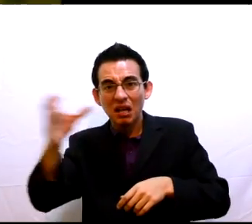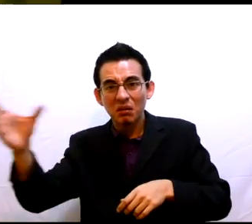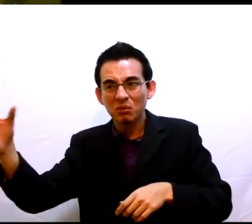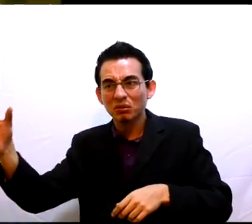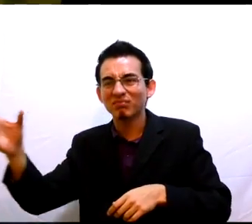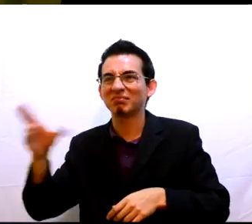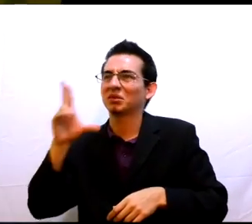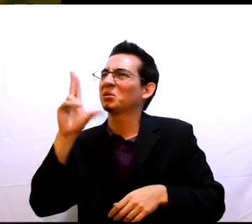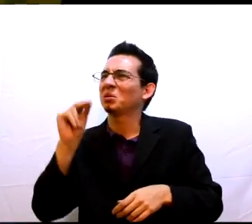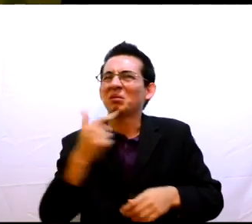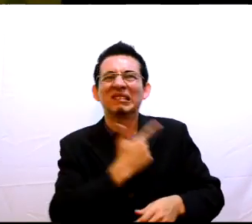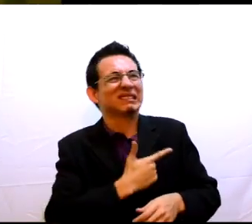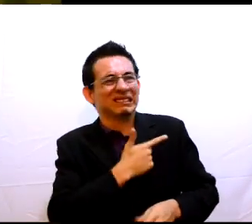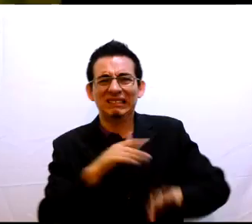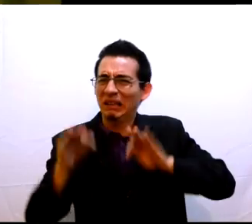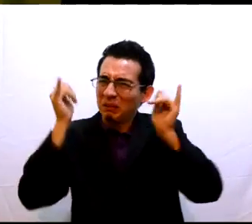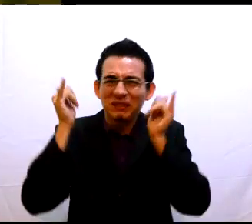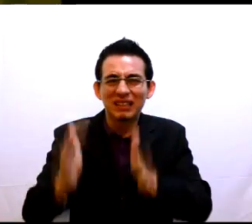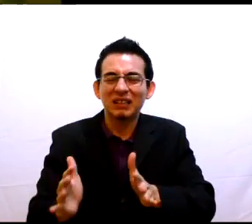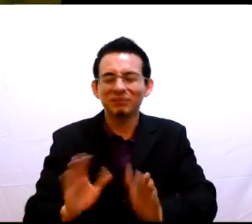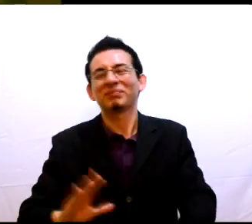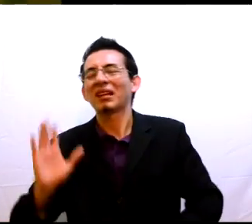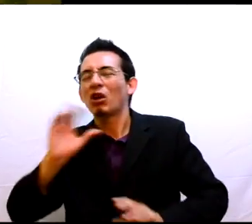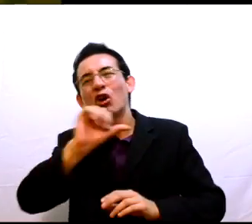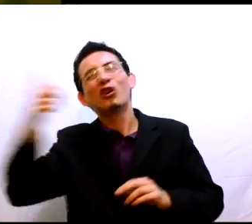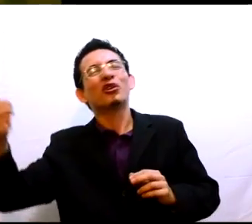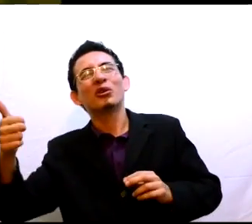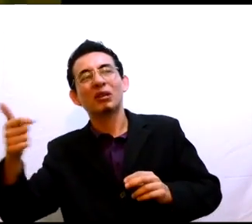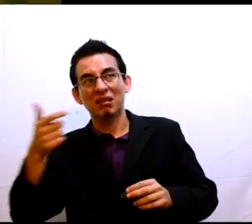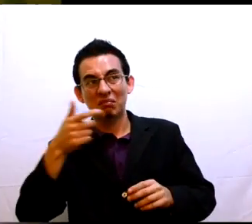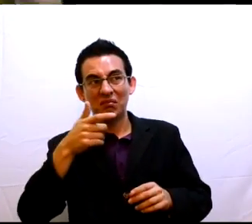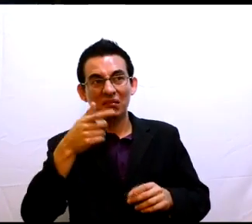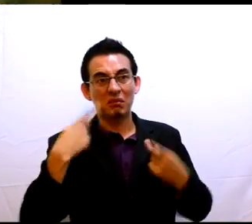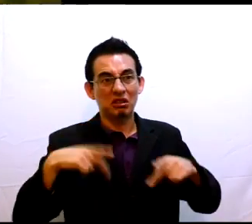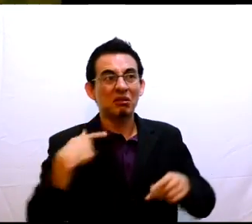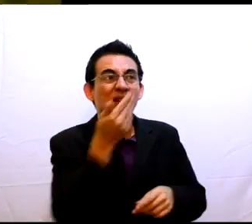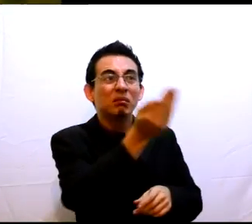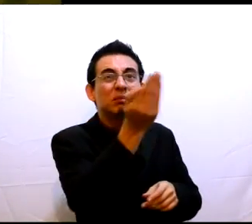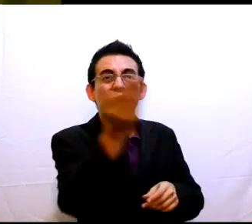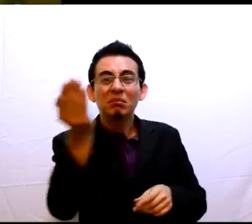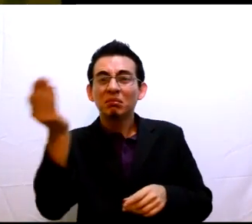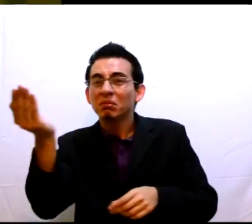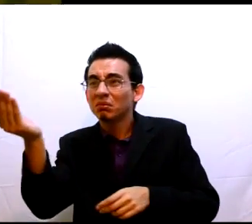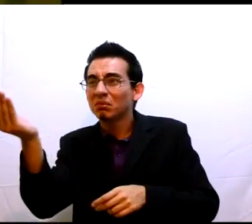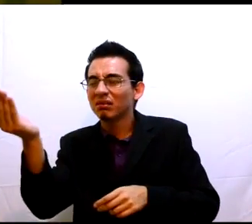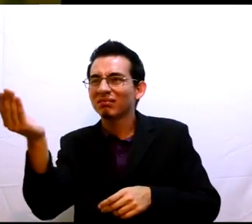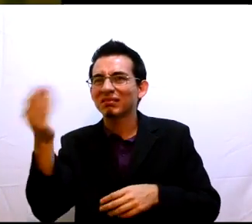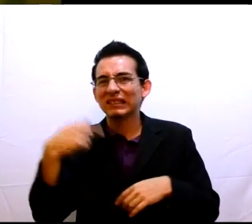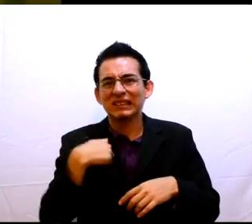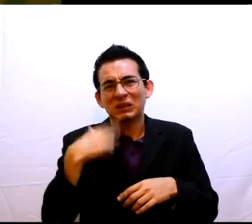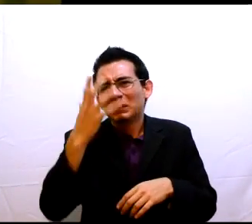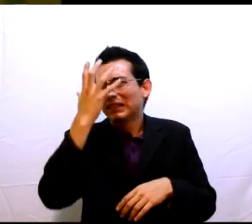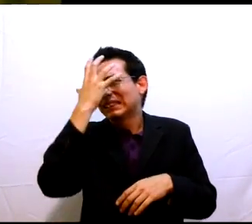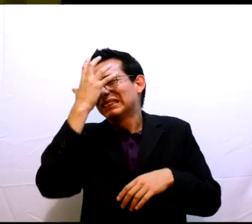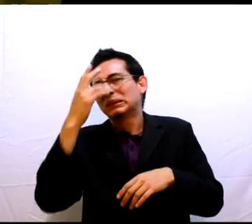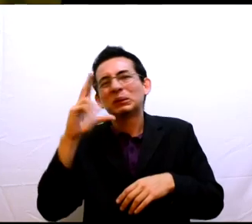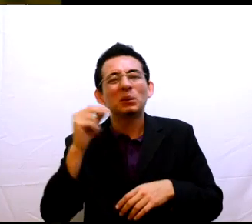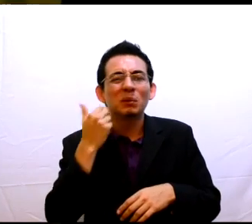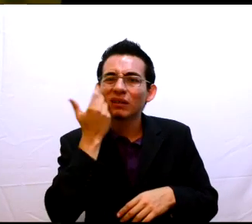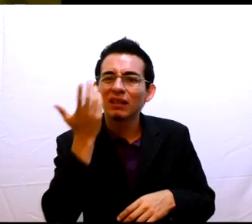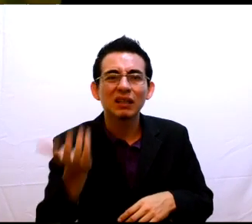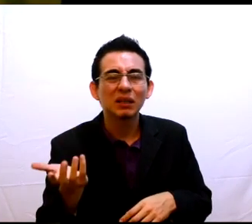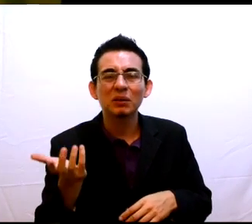duro para mí ese trabajo mendigar pedir me da vergüenza o sea que este señor